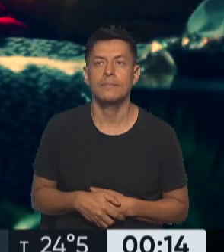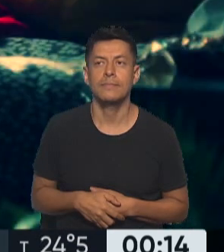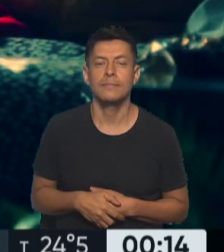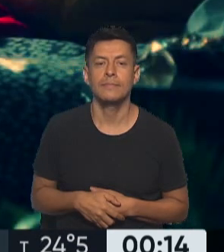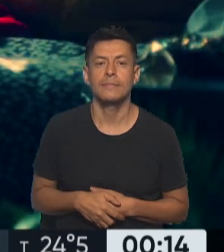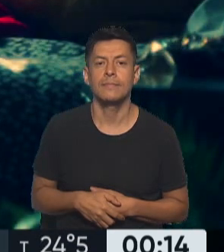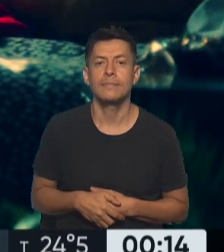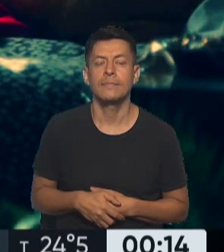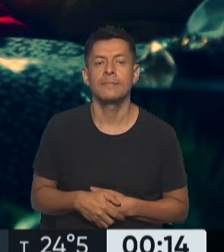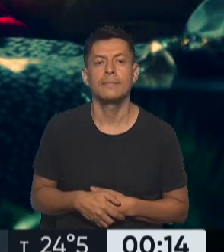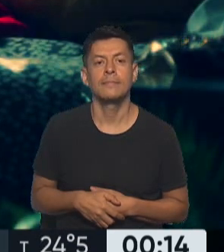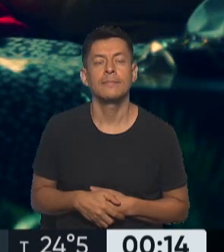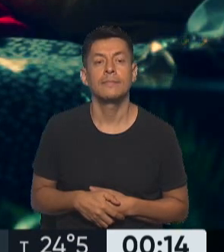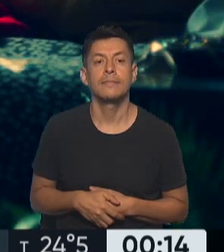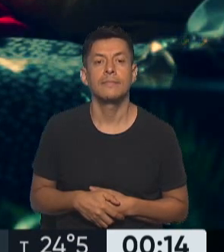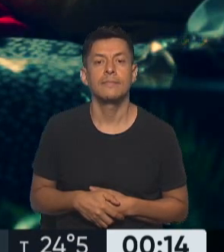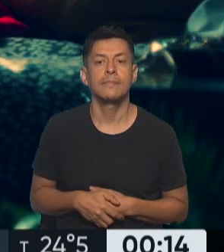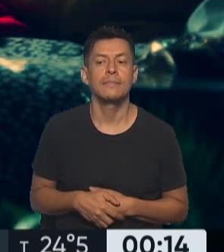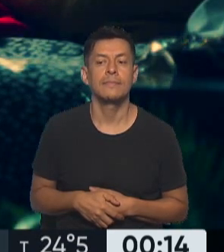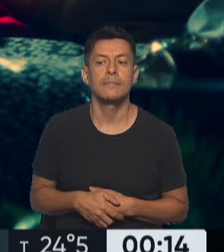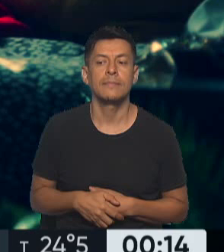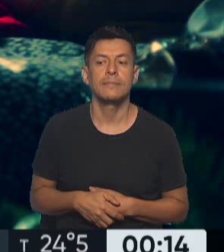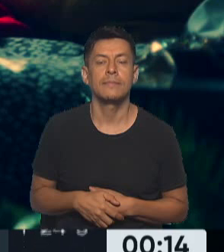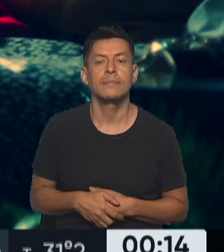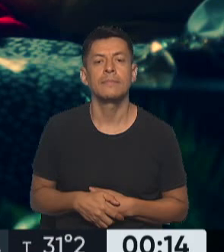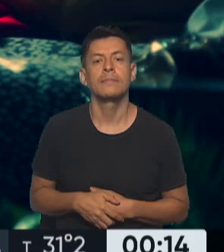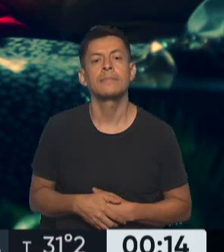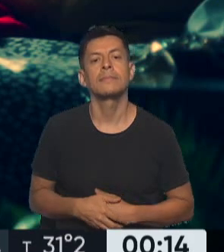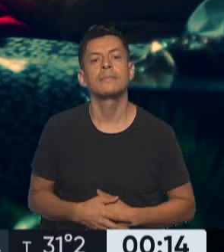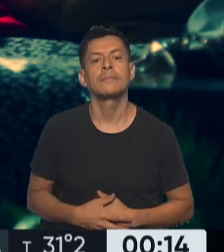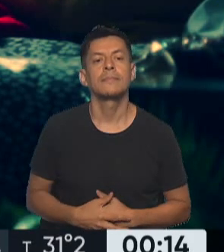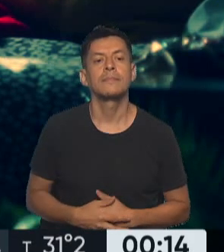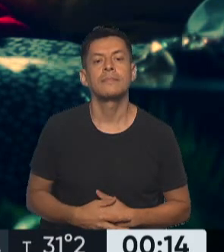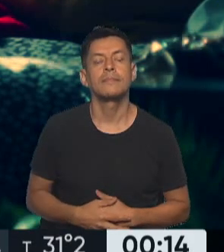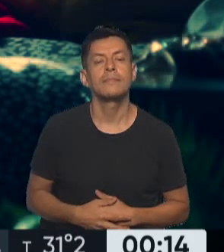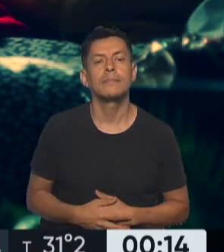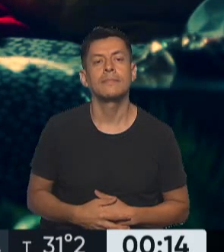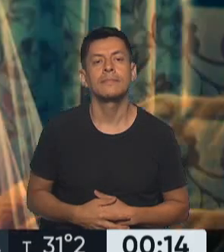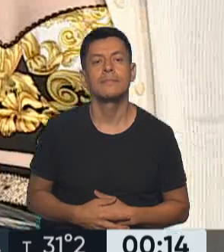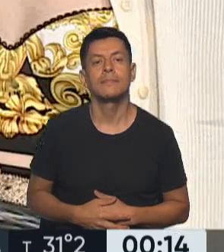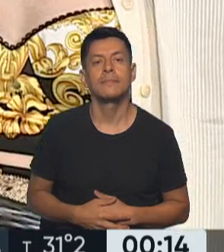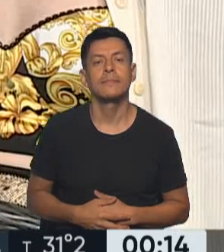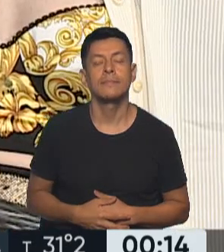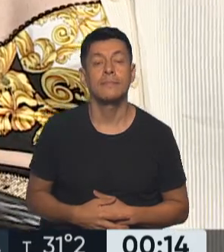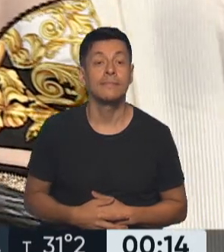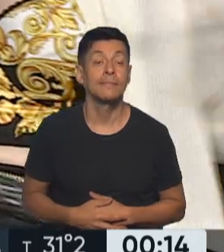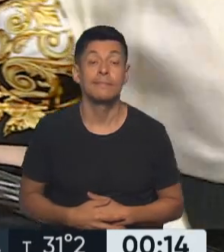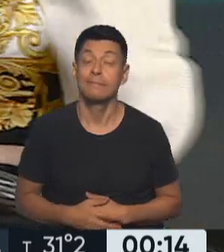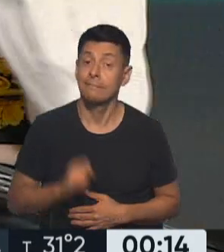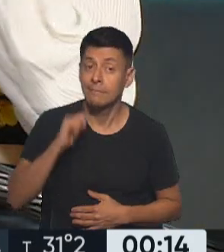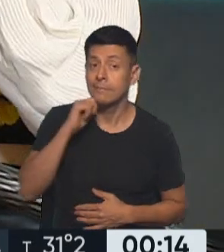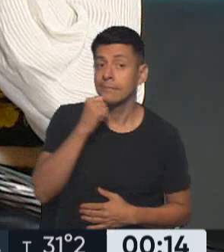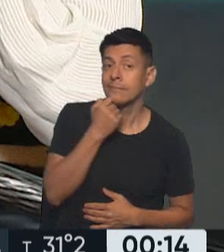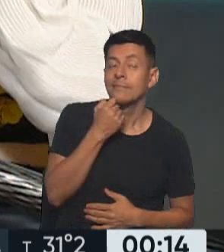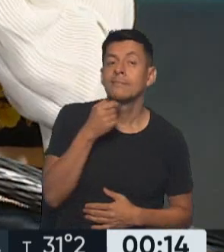Tu boca me nombra y eso me pone tonto y nervioso. Veo precioso que juega también